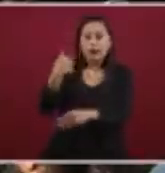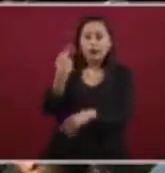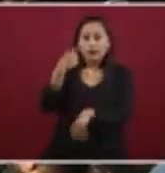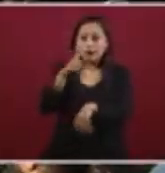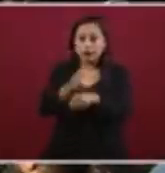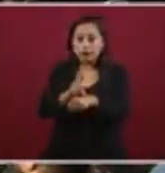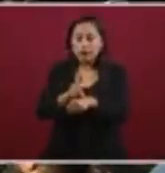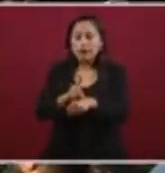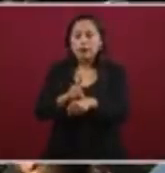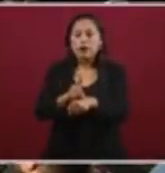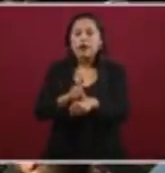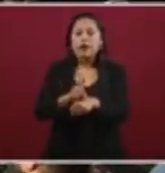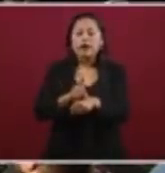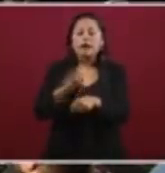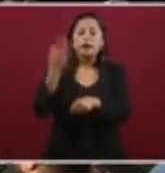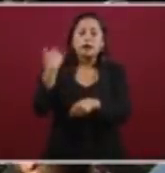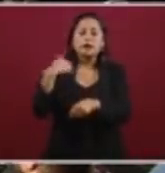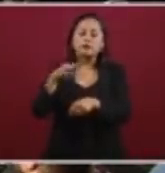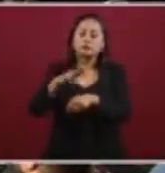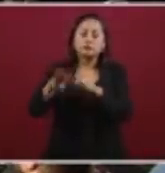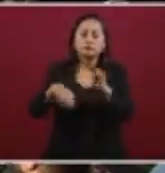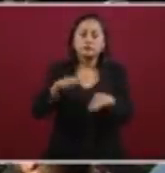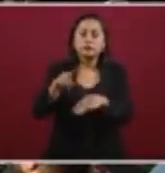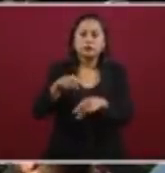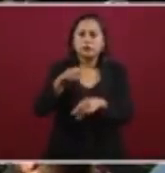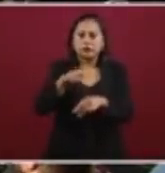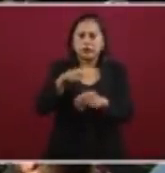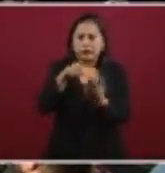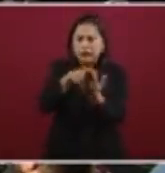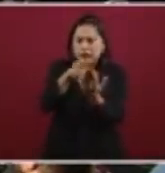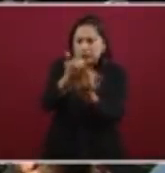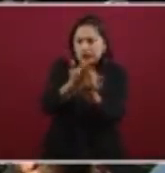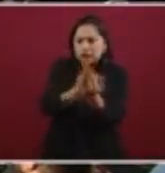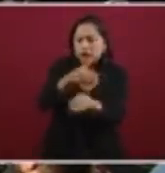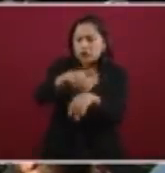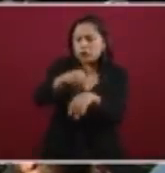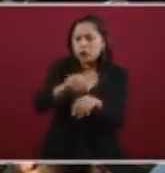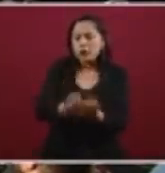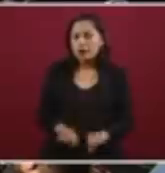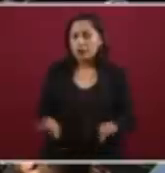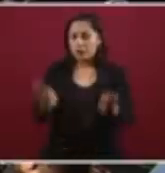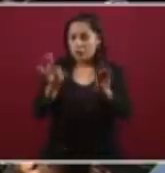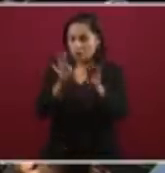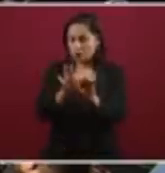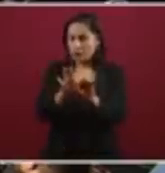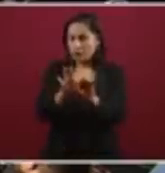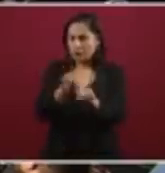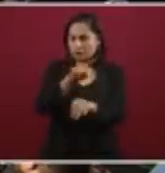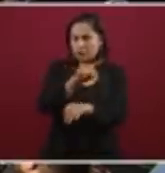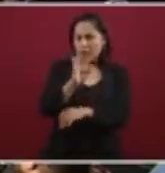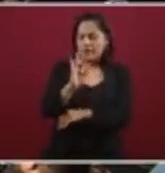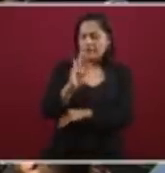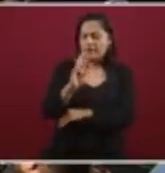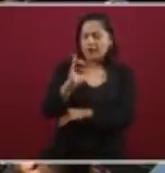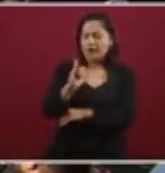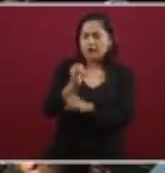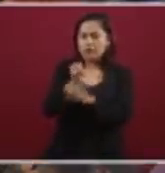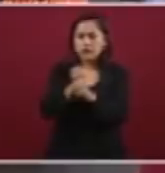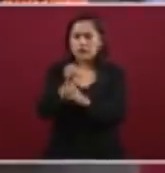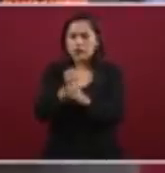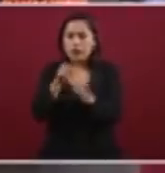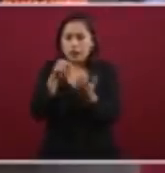trascendental para ustedes ustedes estuvieron al tanto de esto de estos datos que habría analizado el fbi se estaban revisando